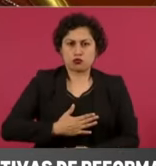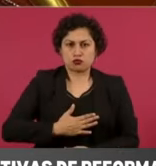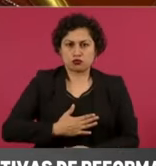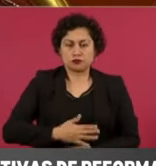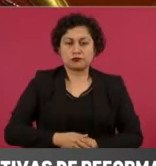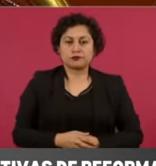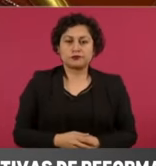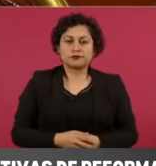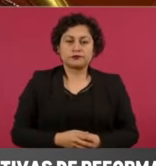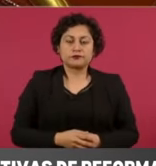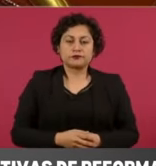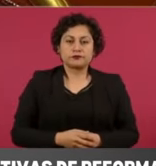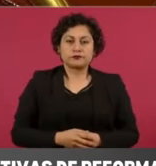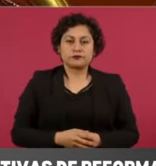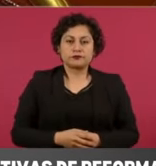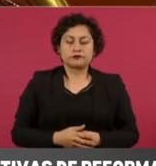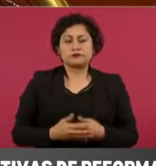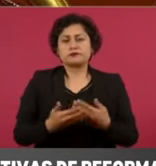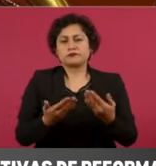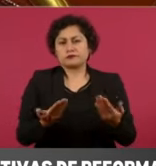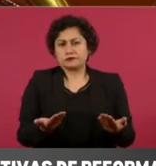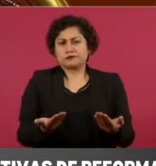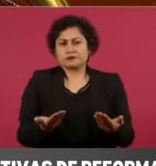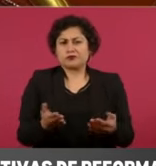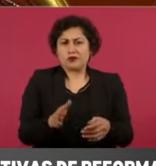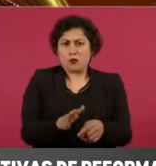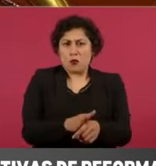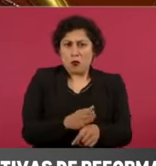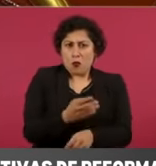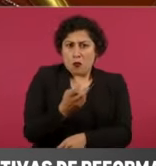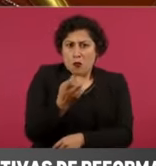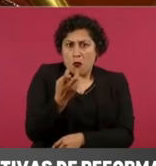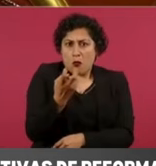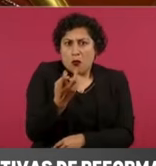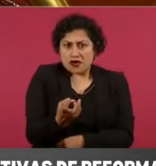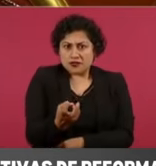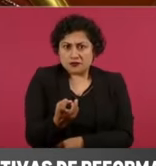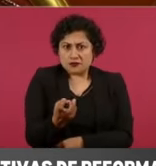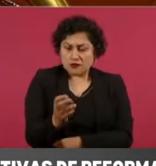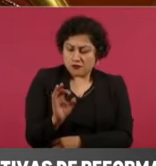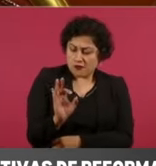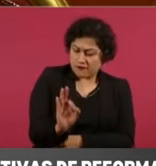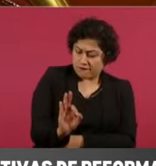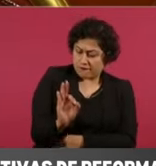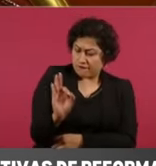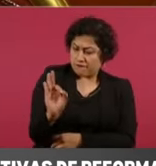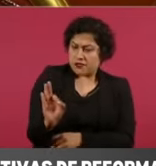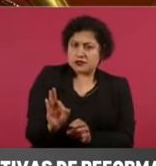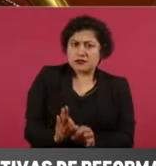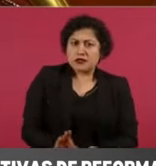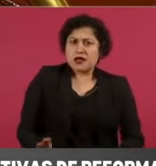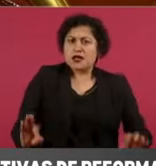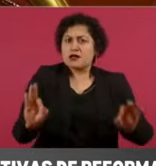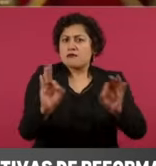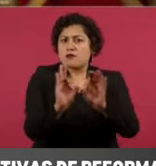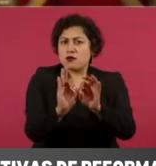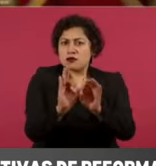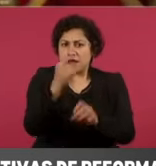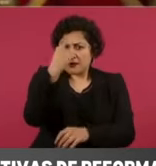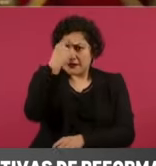Por eso la fecha que más celebra el pueblo de México es la del